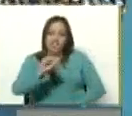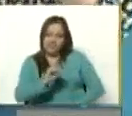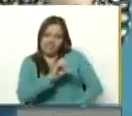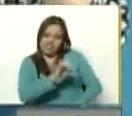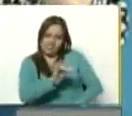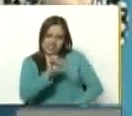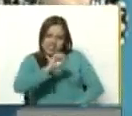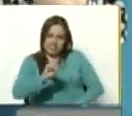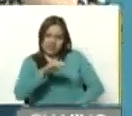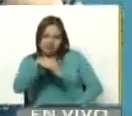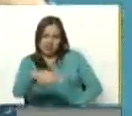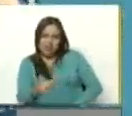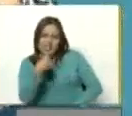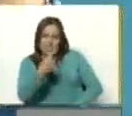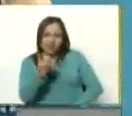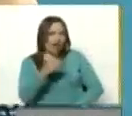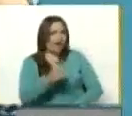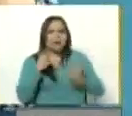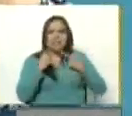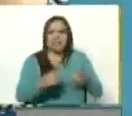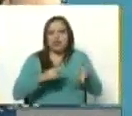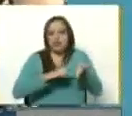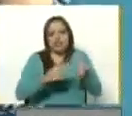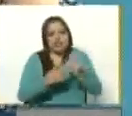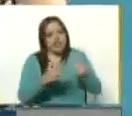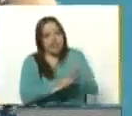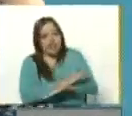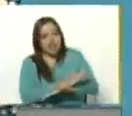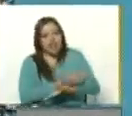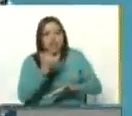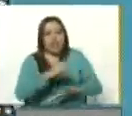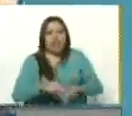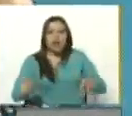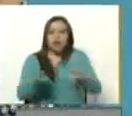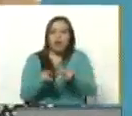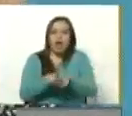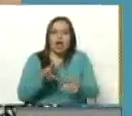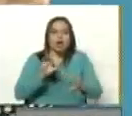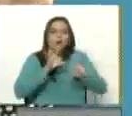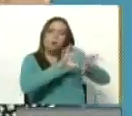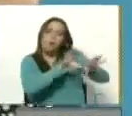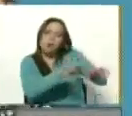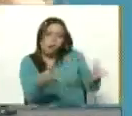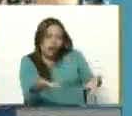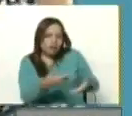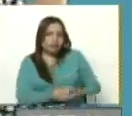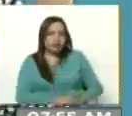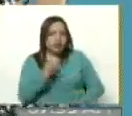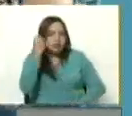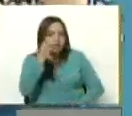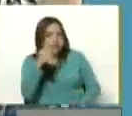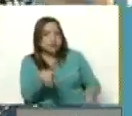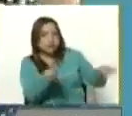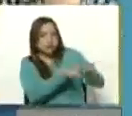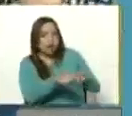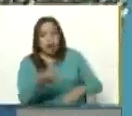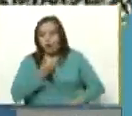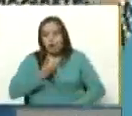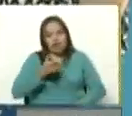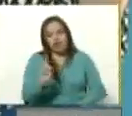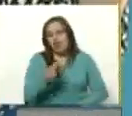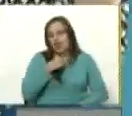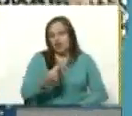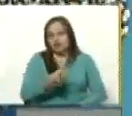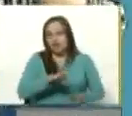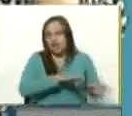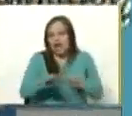había perdido el significado y que ya era casi sinónimo de bully. Pienso que es un poco así, que cualquier cosa que no les gusta le